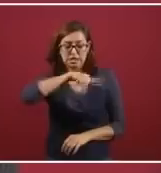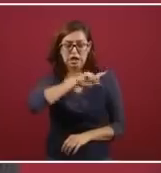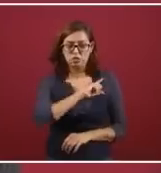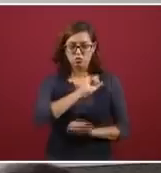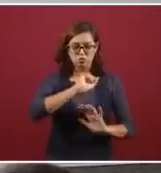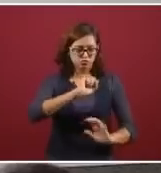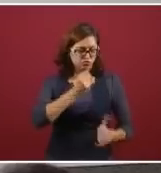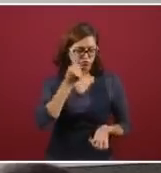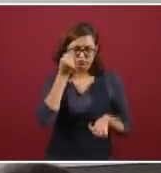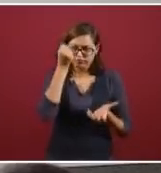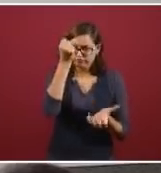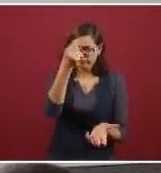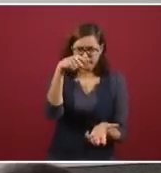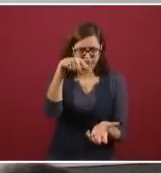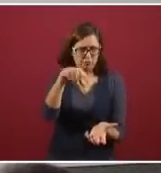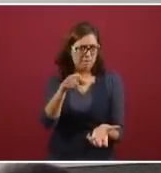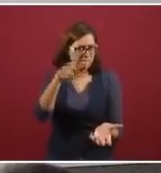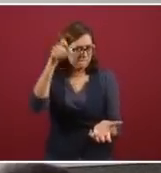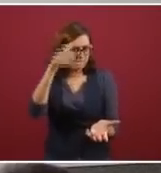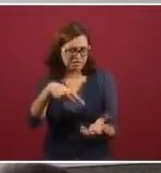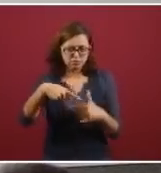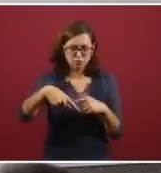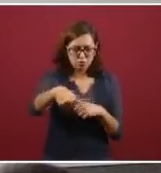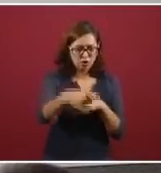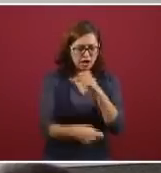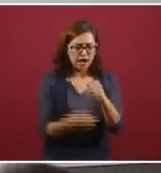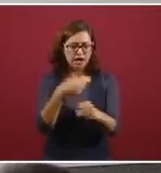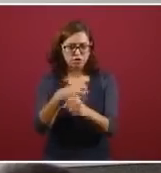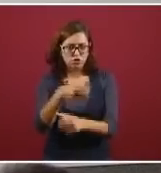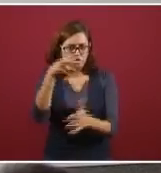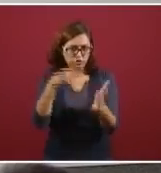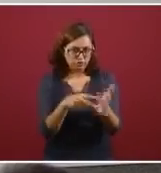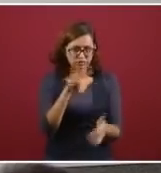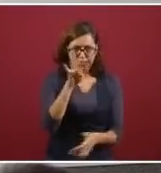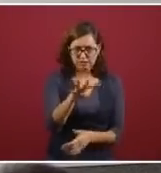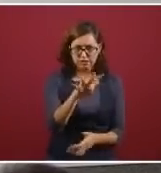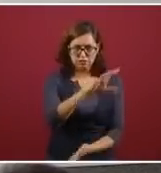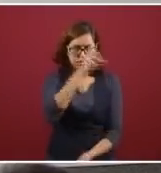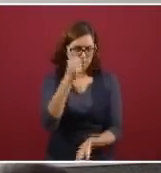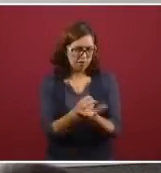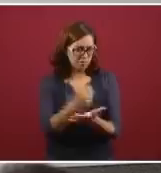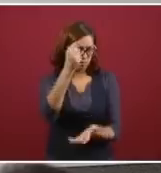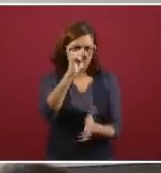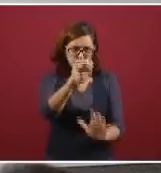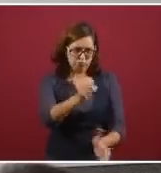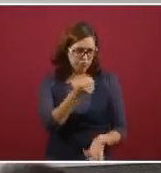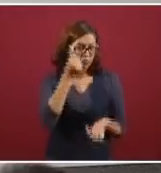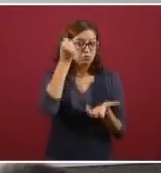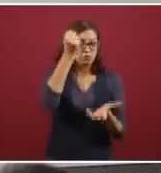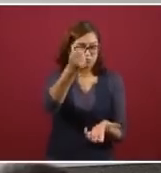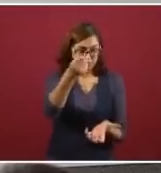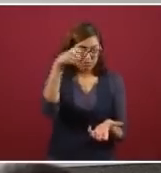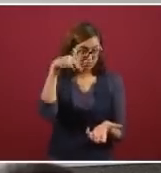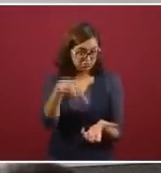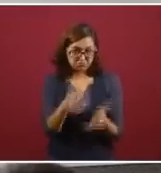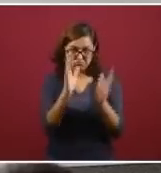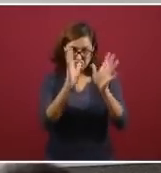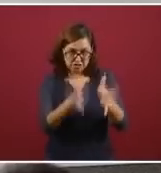tienen autorizado para este año, lo que se aprobó en el presupuesto federal. Van a